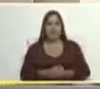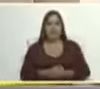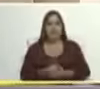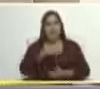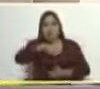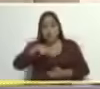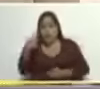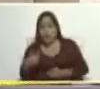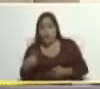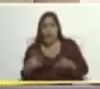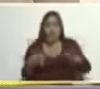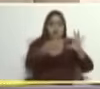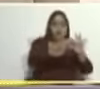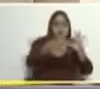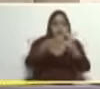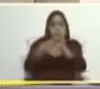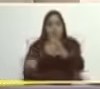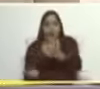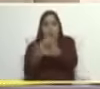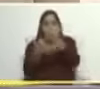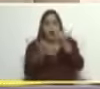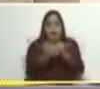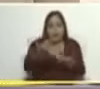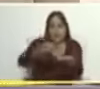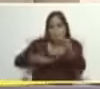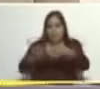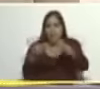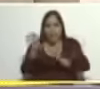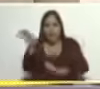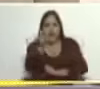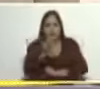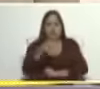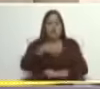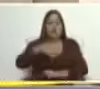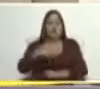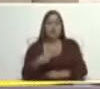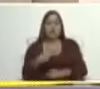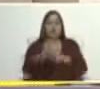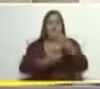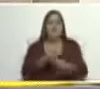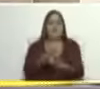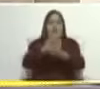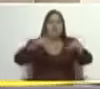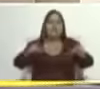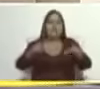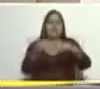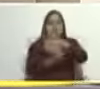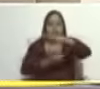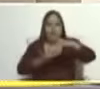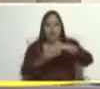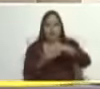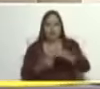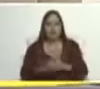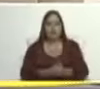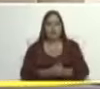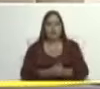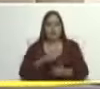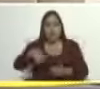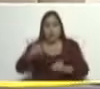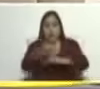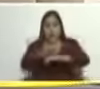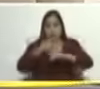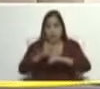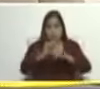y en mutua solidaridad creamos instituciones libres para